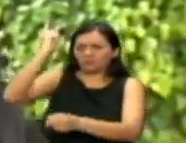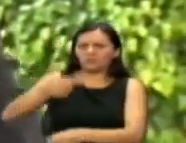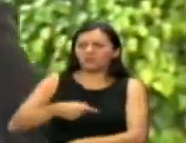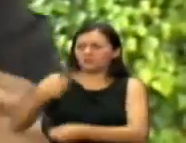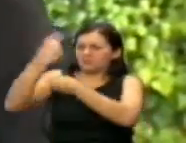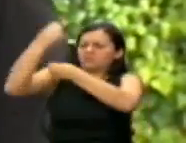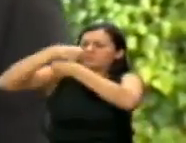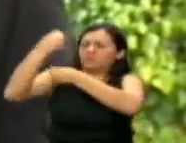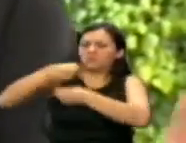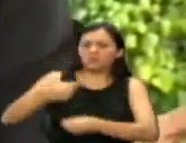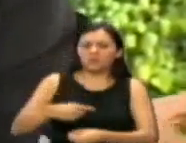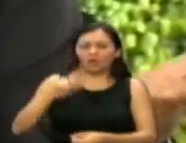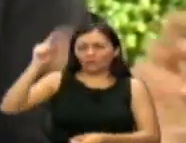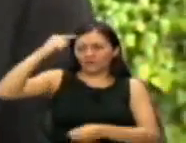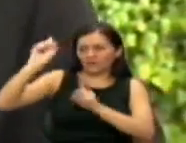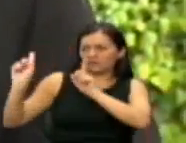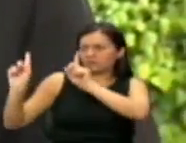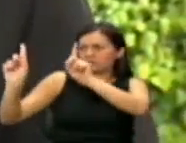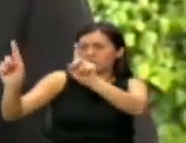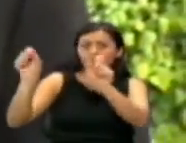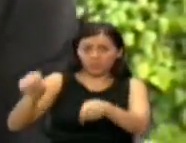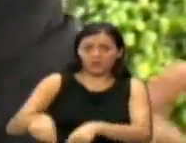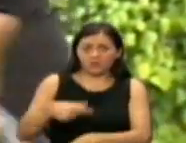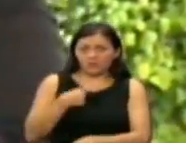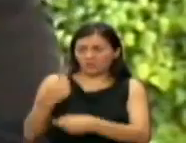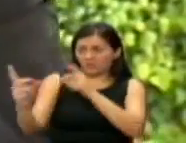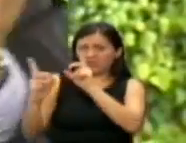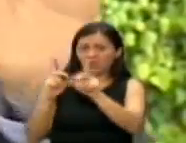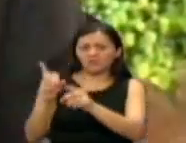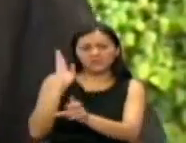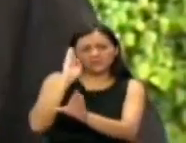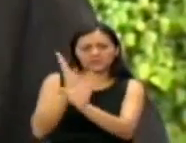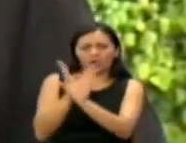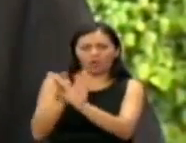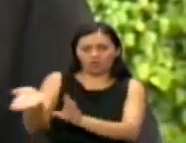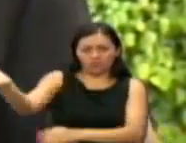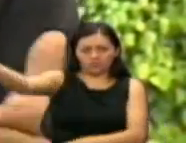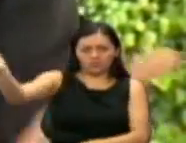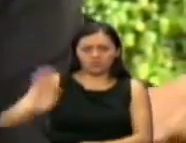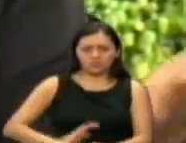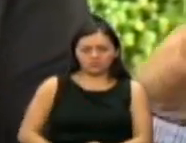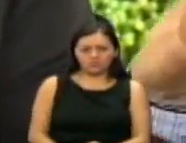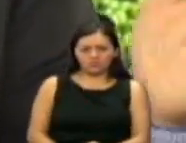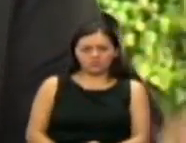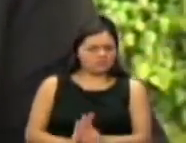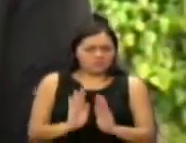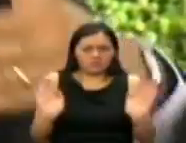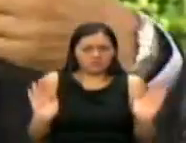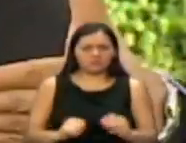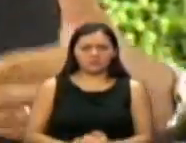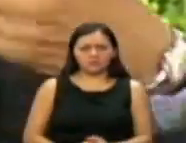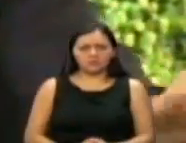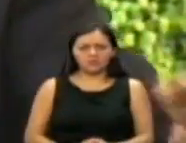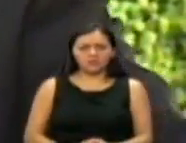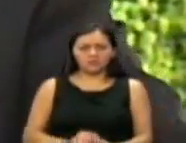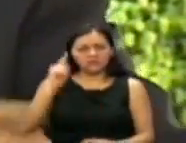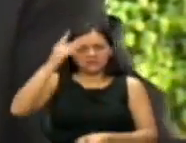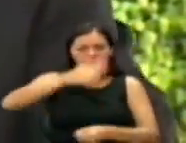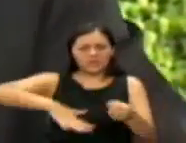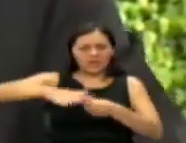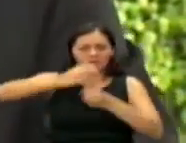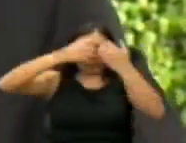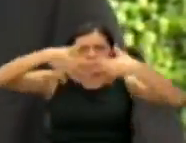ellos son un gobierno paralelo. ¿Qué quieren lograr esas cosas? Hay que mandarle un psicólogo nada más. O sea, que entiendan que aquí hay Estado,